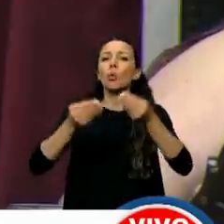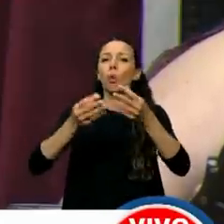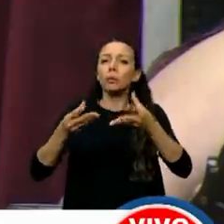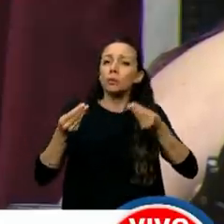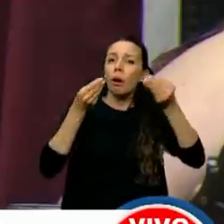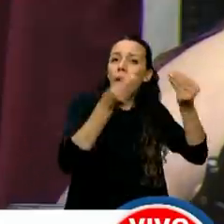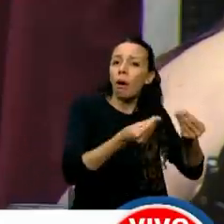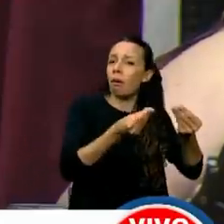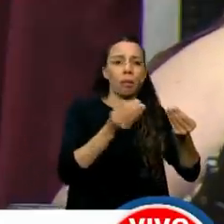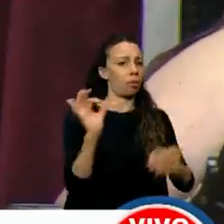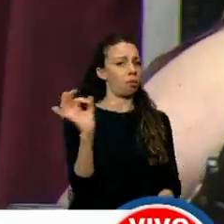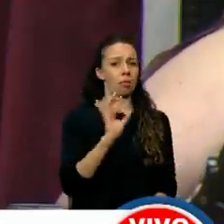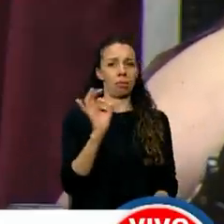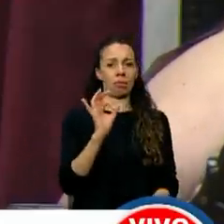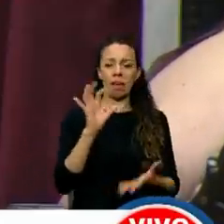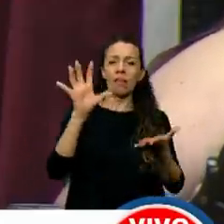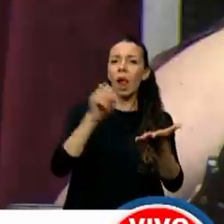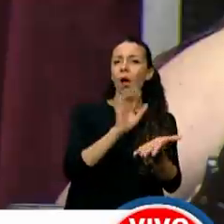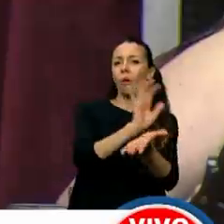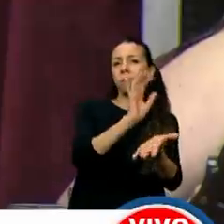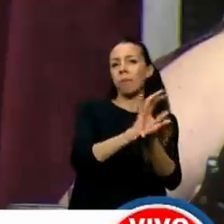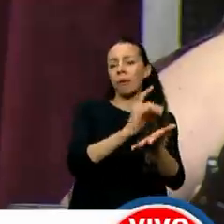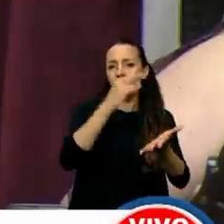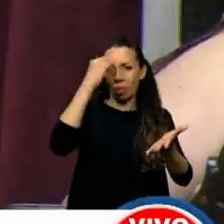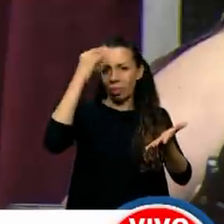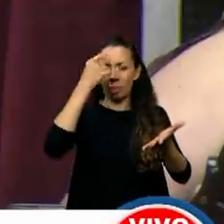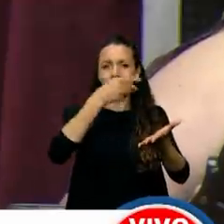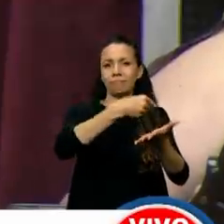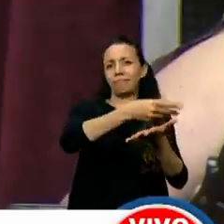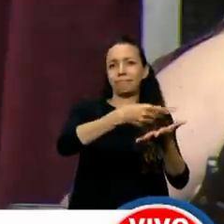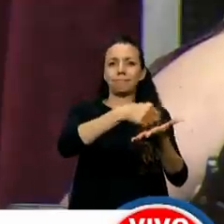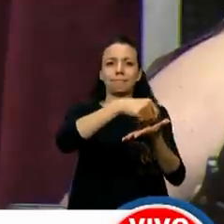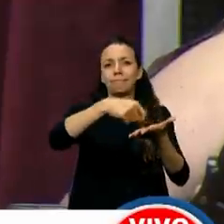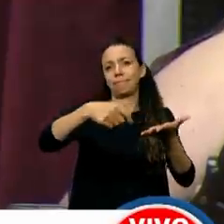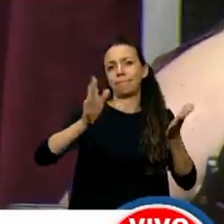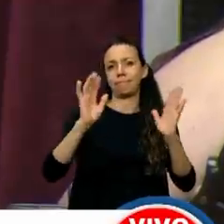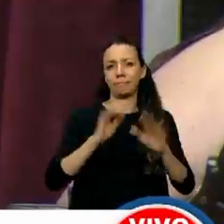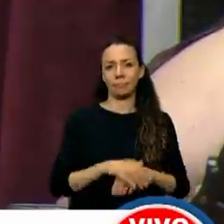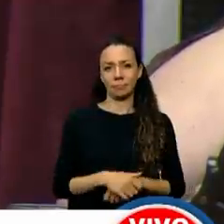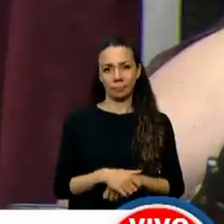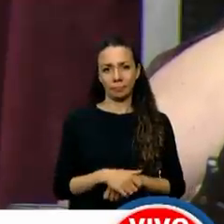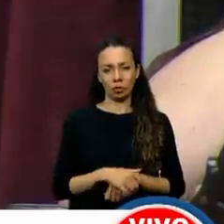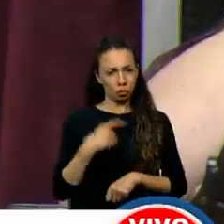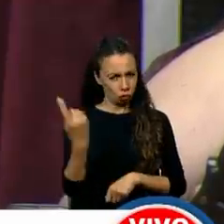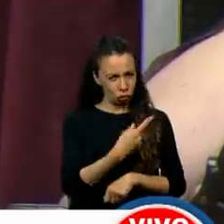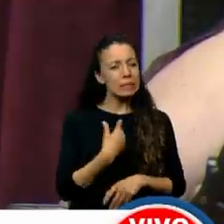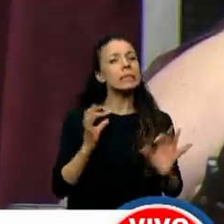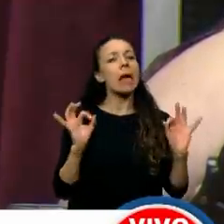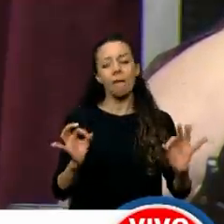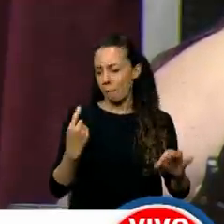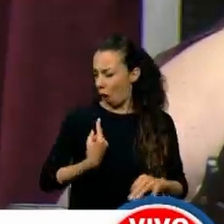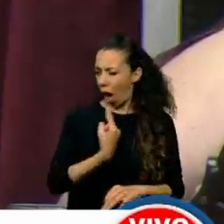un dibujo lo sabemos cada uno de los diputados de este recinto y también lo saben los